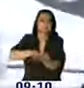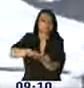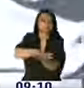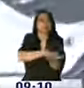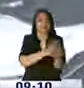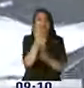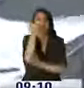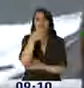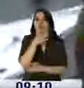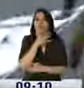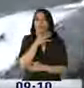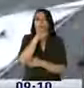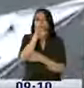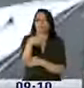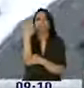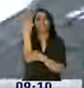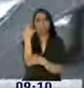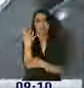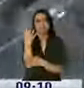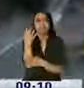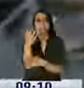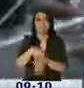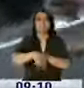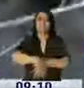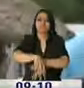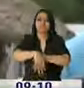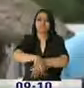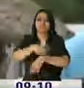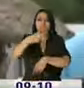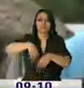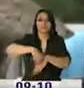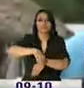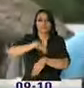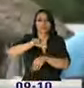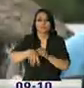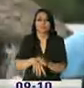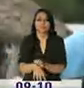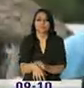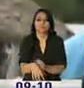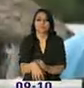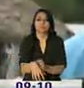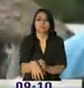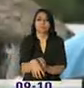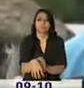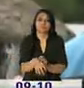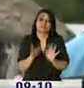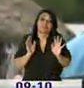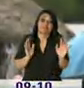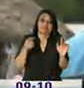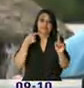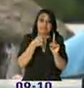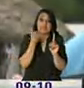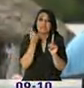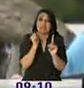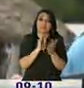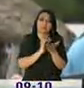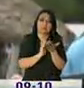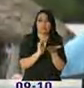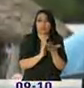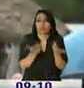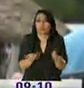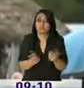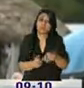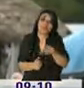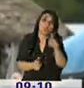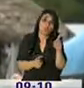de agosto del 2015 durante el paro nacional. Me indignó es de que viniera el indulto para Stalin Robles, sabiendo que habían otros